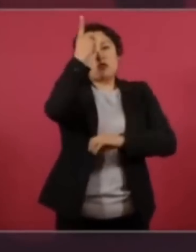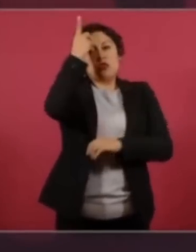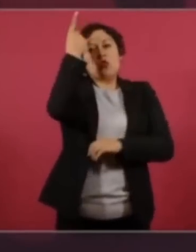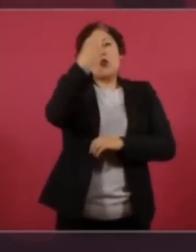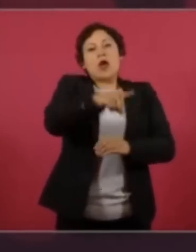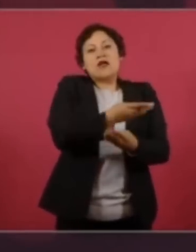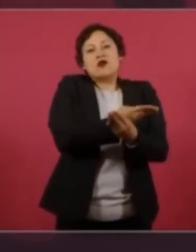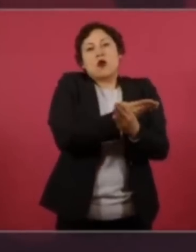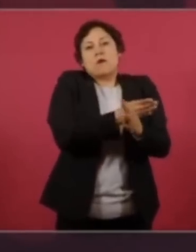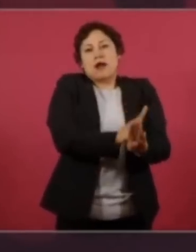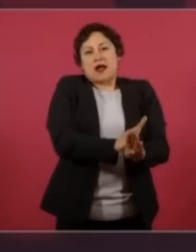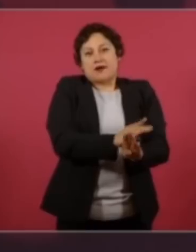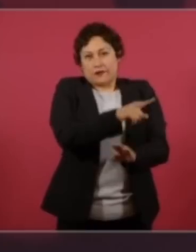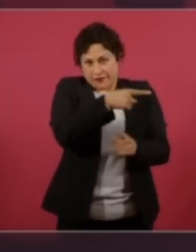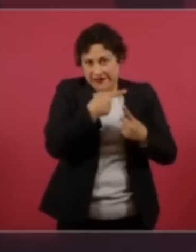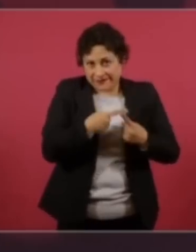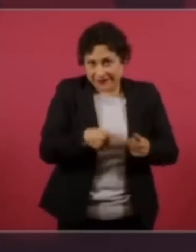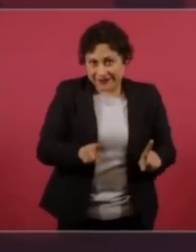rescatan con el FOBAPROA,